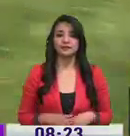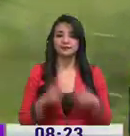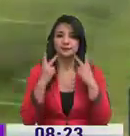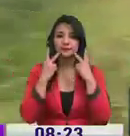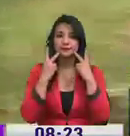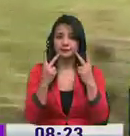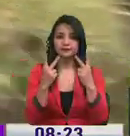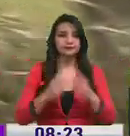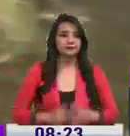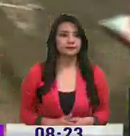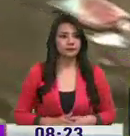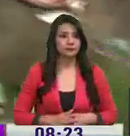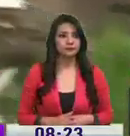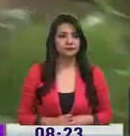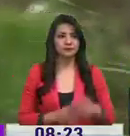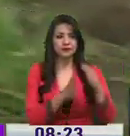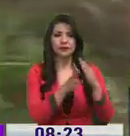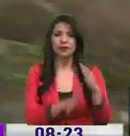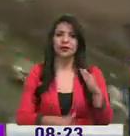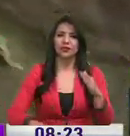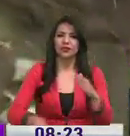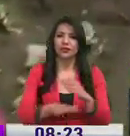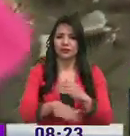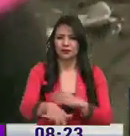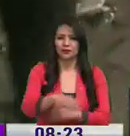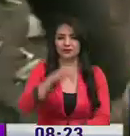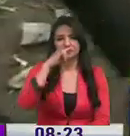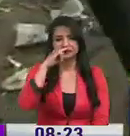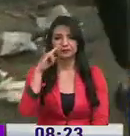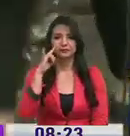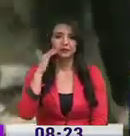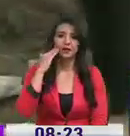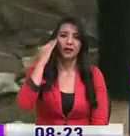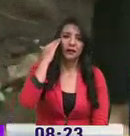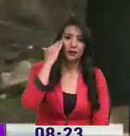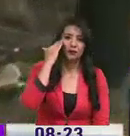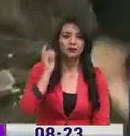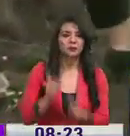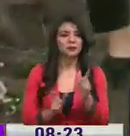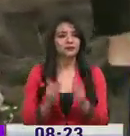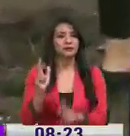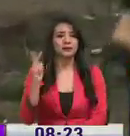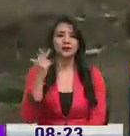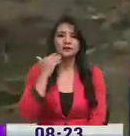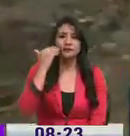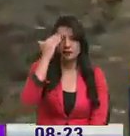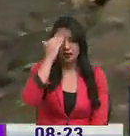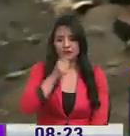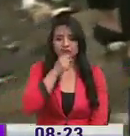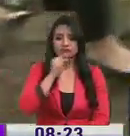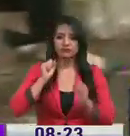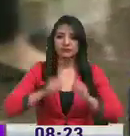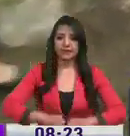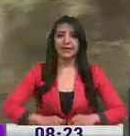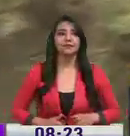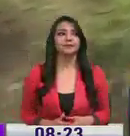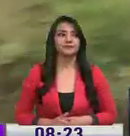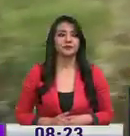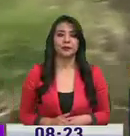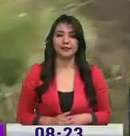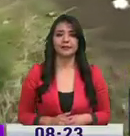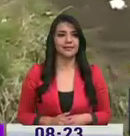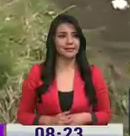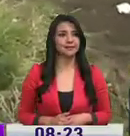todo lleno de lodo y por aquí pasan niños, adultos, personas de la tercera edad. Miren la baranda, cómo el señor la puede mover en